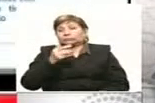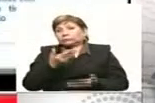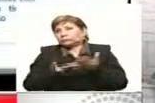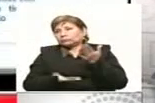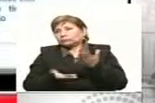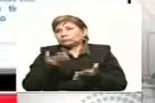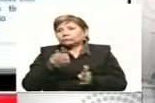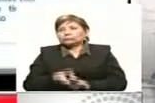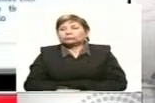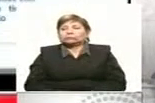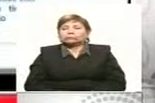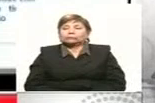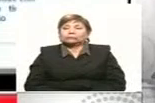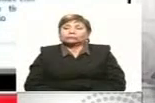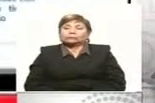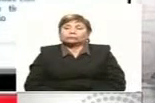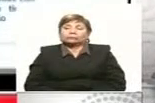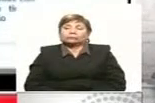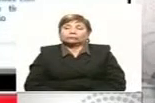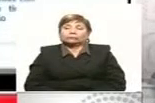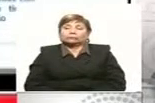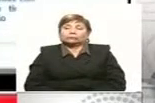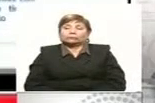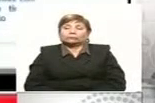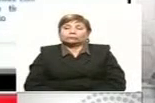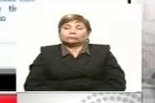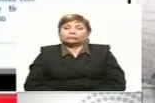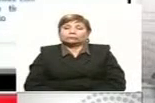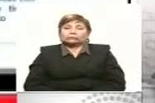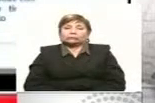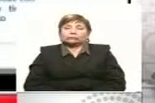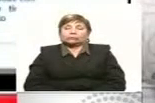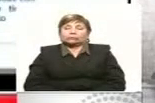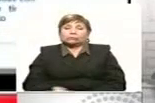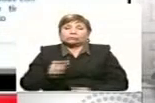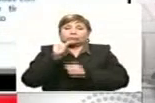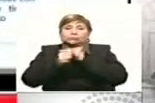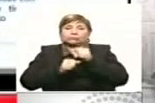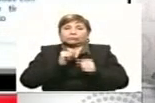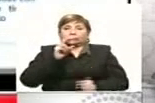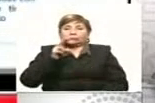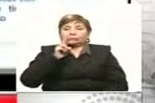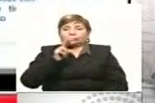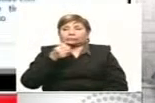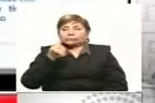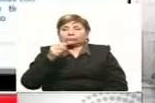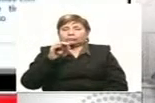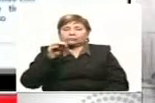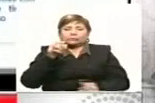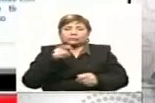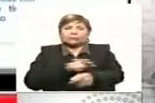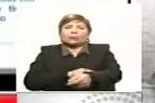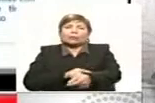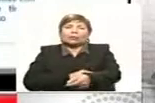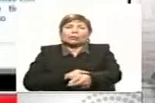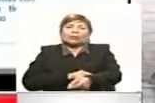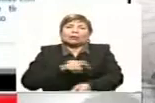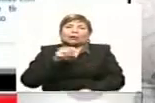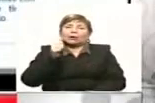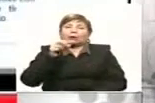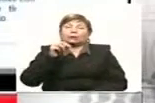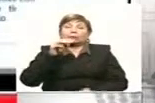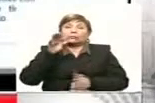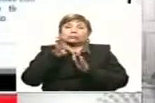vemos, se aspiró, en el año 2019 la tasa de anemia infantil era